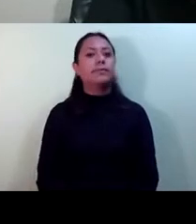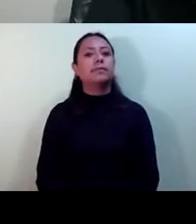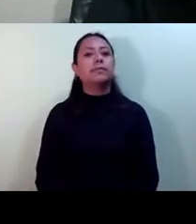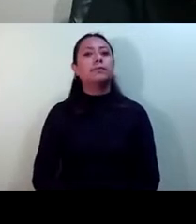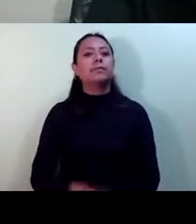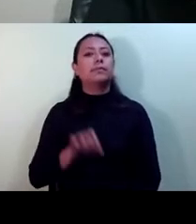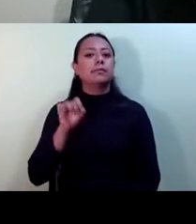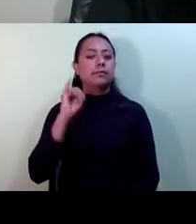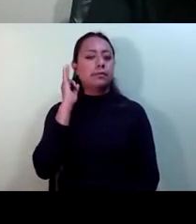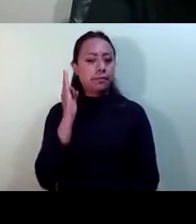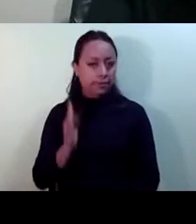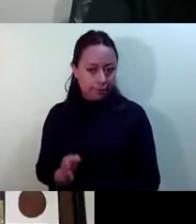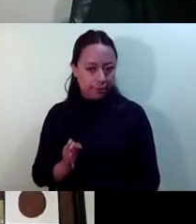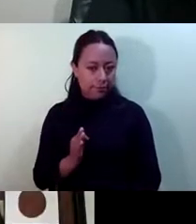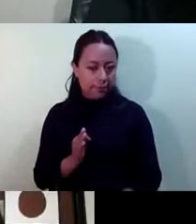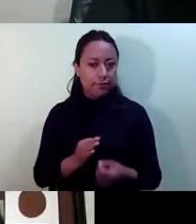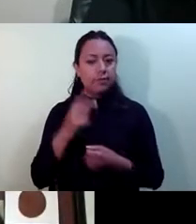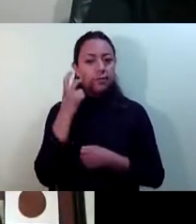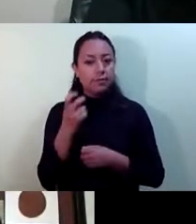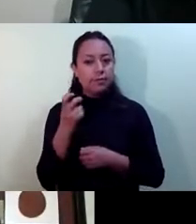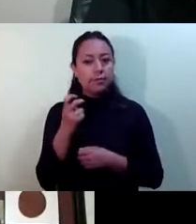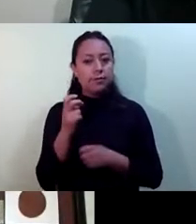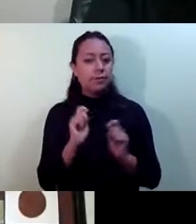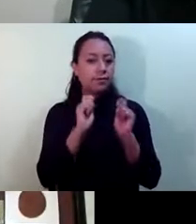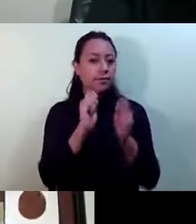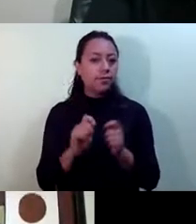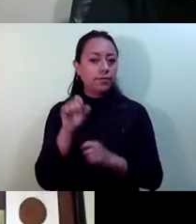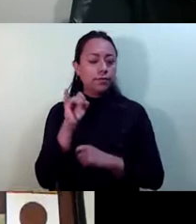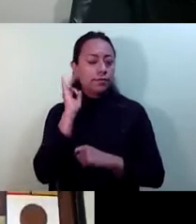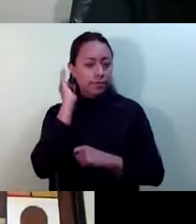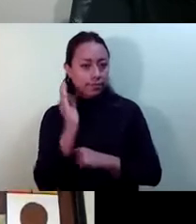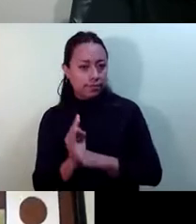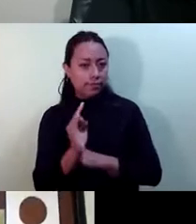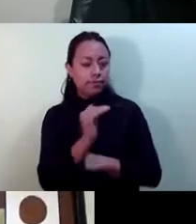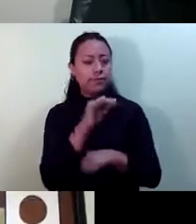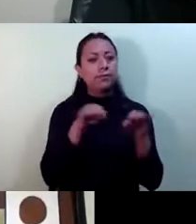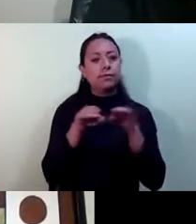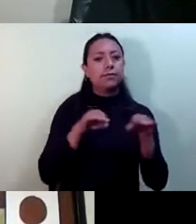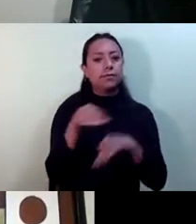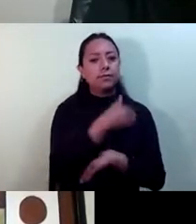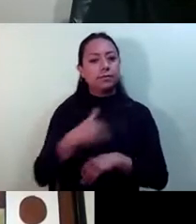favor del trabajo de la presidenta de esta comisión. Diputada Marta Soledad Ávila Ventura.